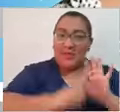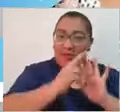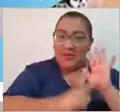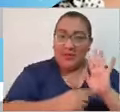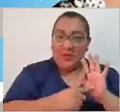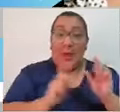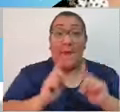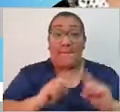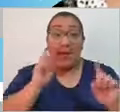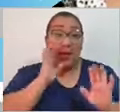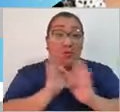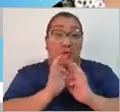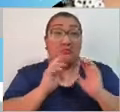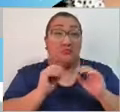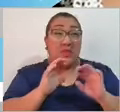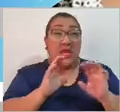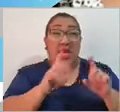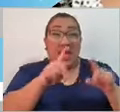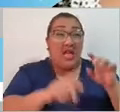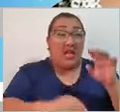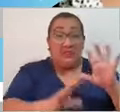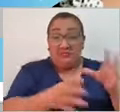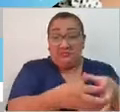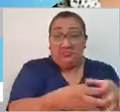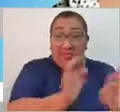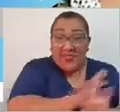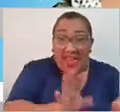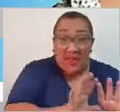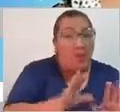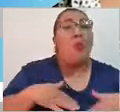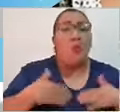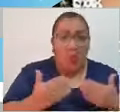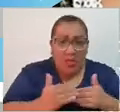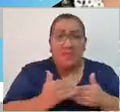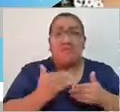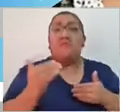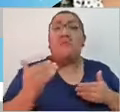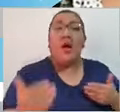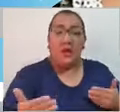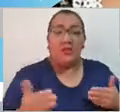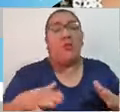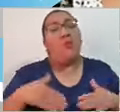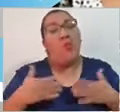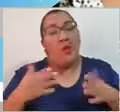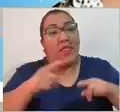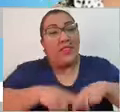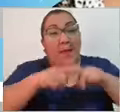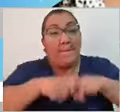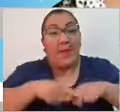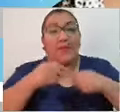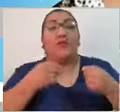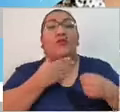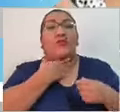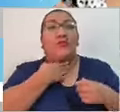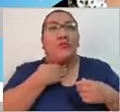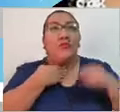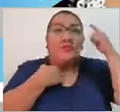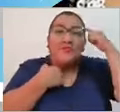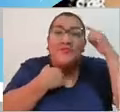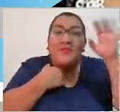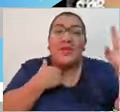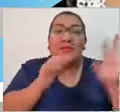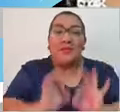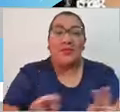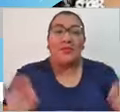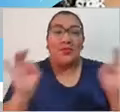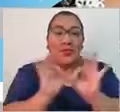pero no es un catálogo cerrado. Es decir, que el empleador o empleadora debe adoptar la medida